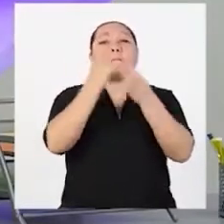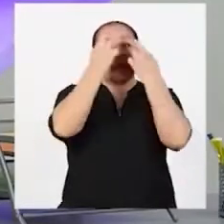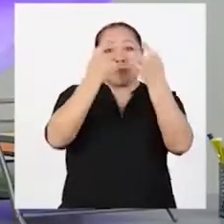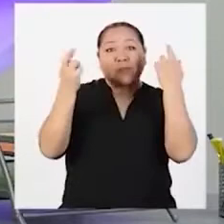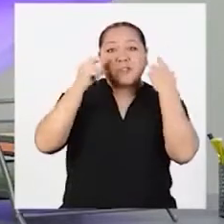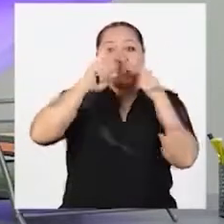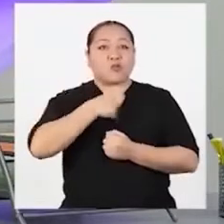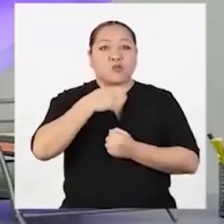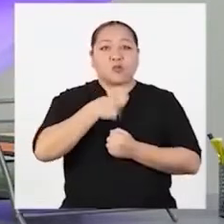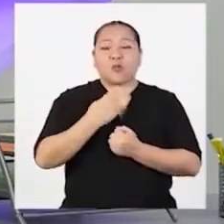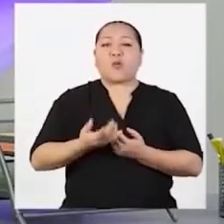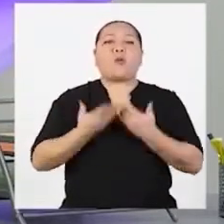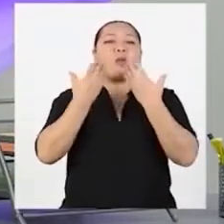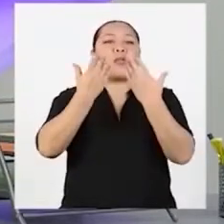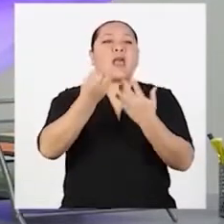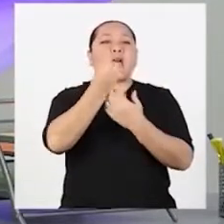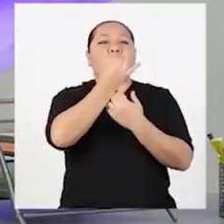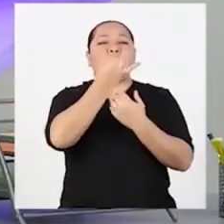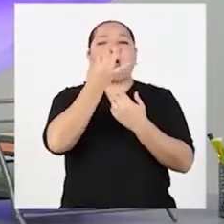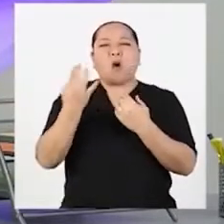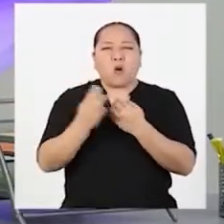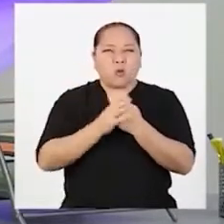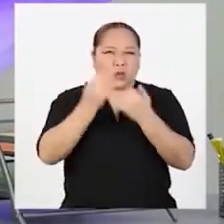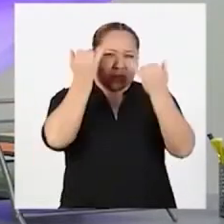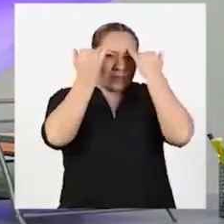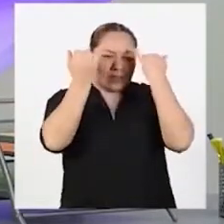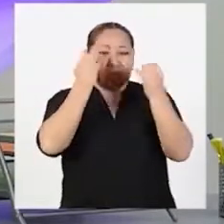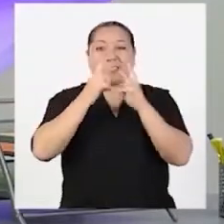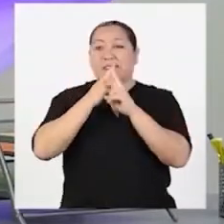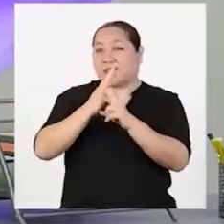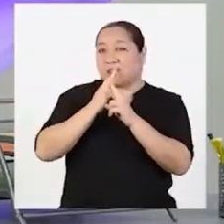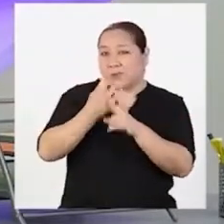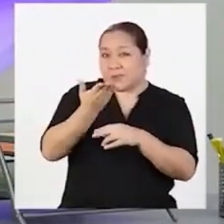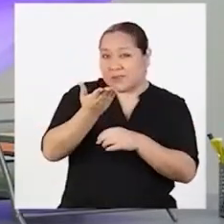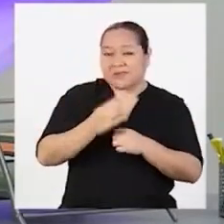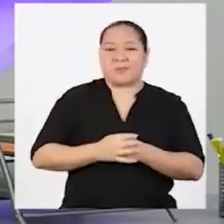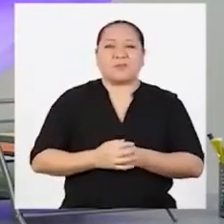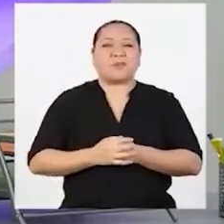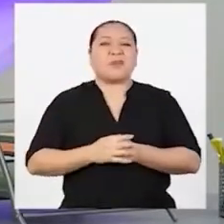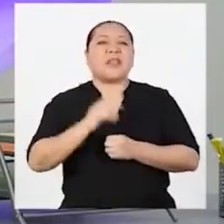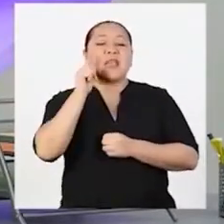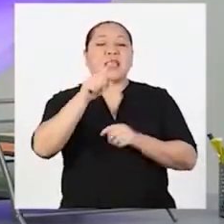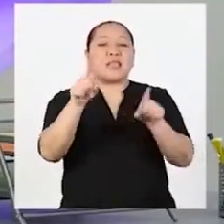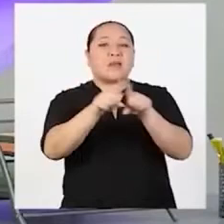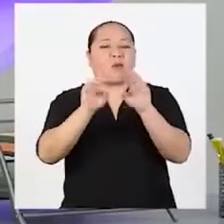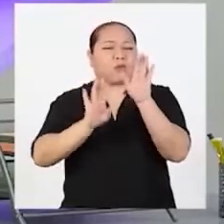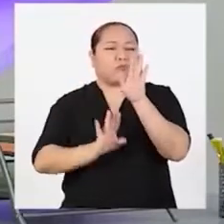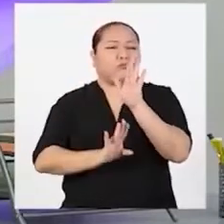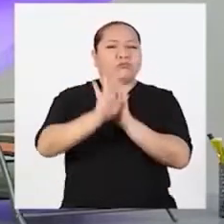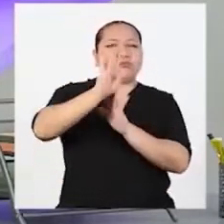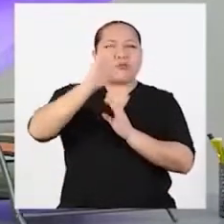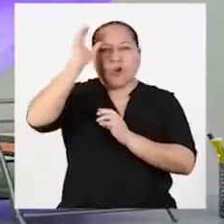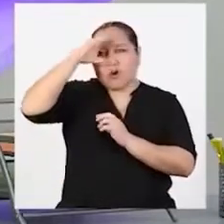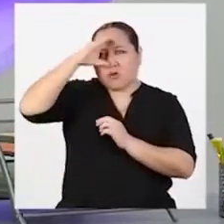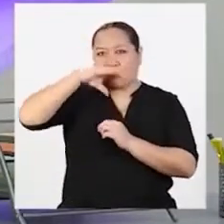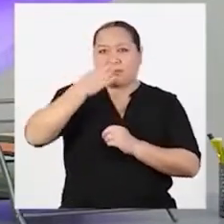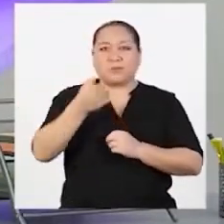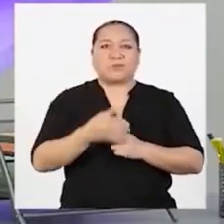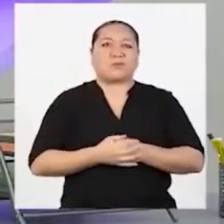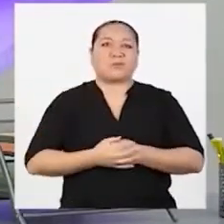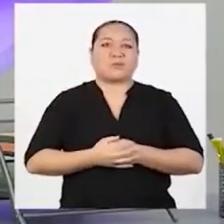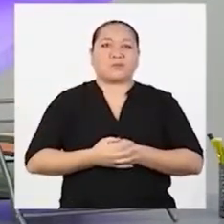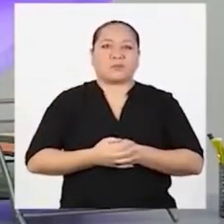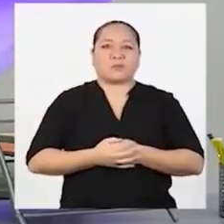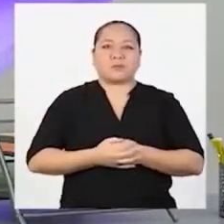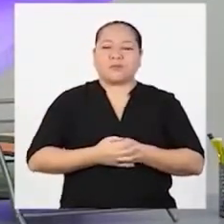de nuestra querida promo y yo voy a darles algunas pistas con mis respuestas. Así saldremos adelante con